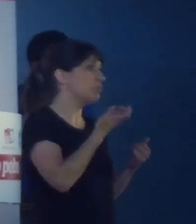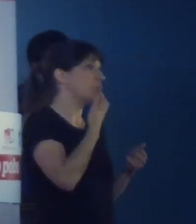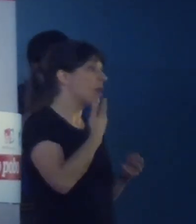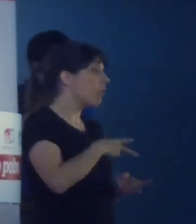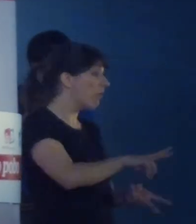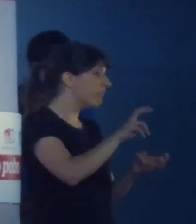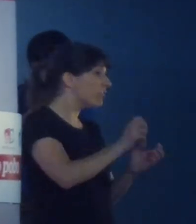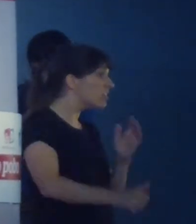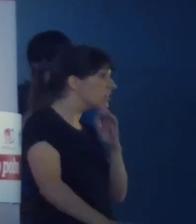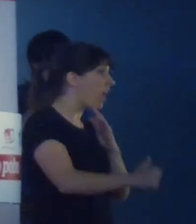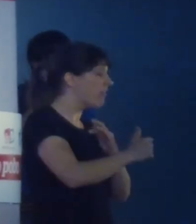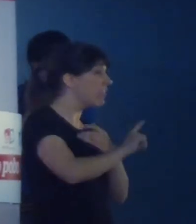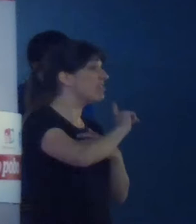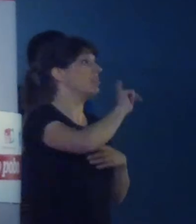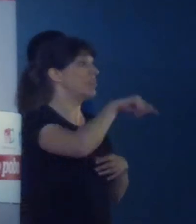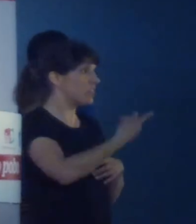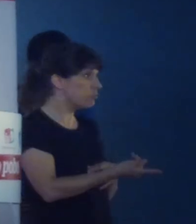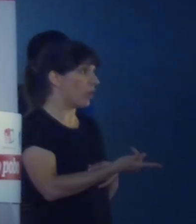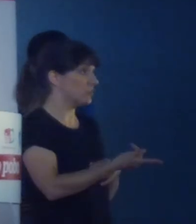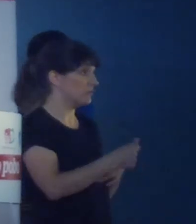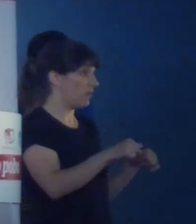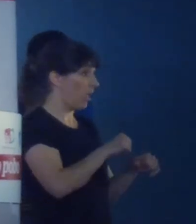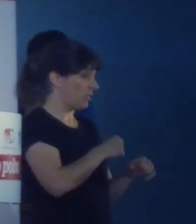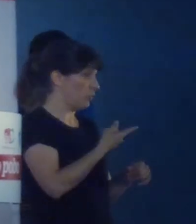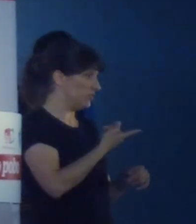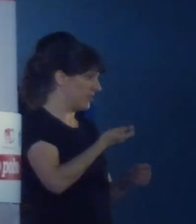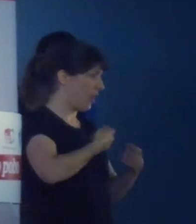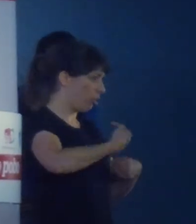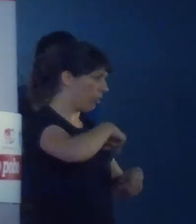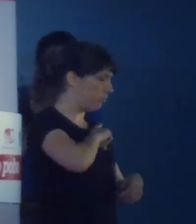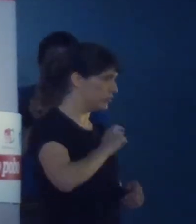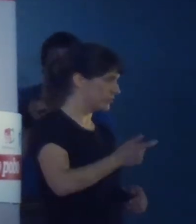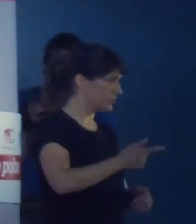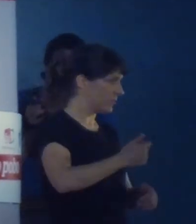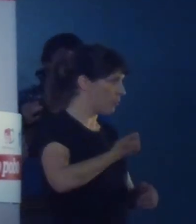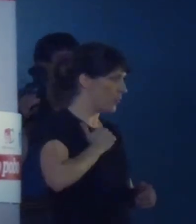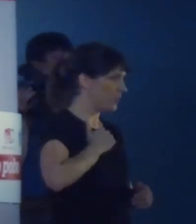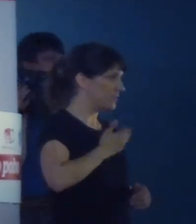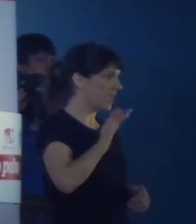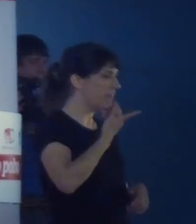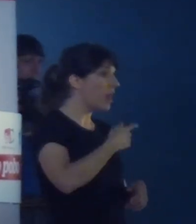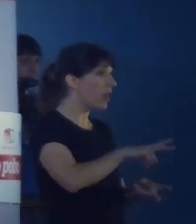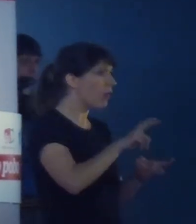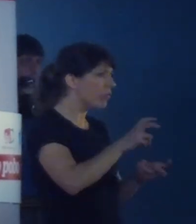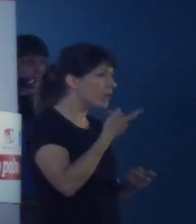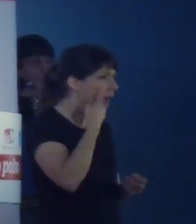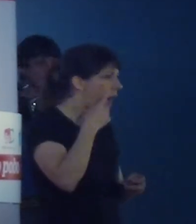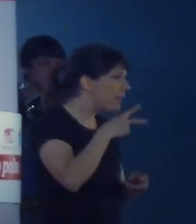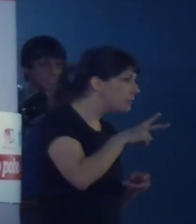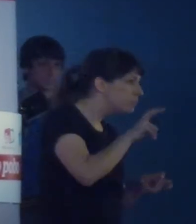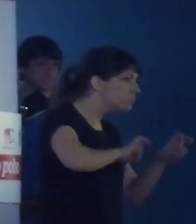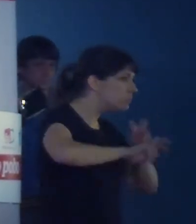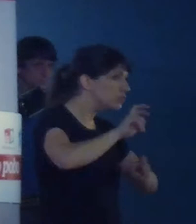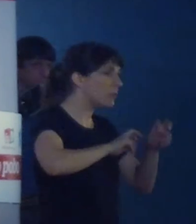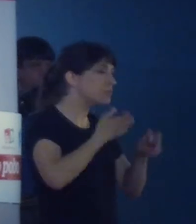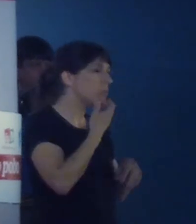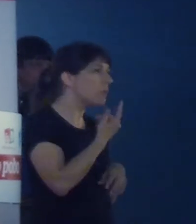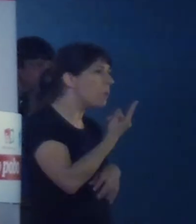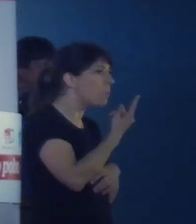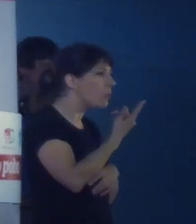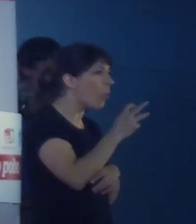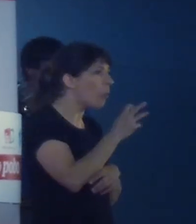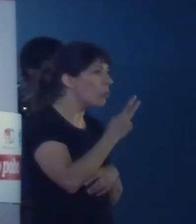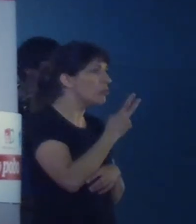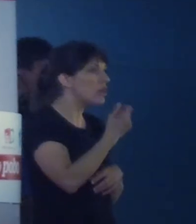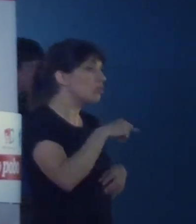facenda, mentre a calquera de vos ou de nós, a facenda vai a ver se nos pilla até un só ou dous euros que deixamos